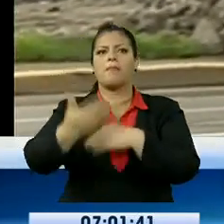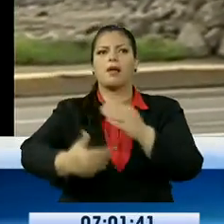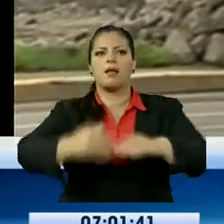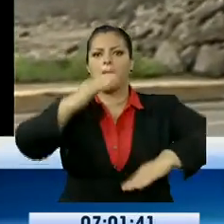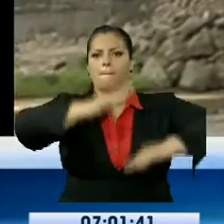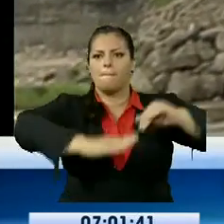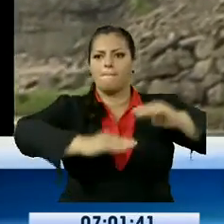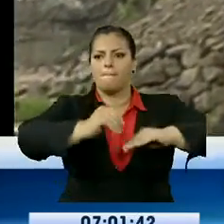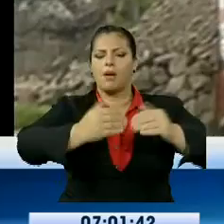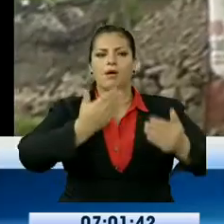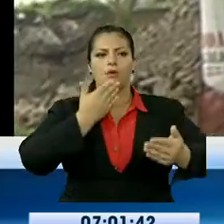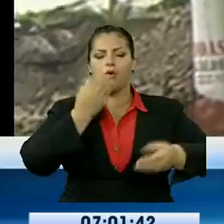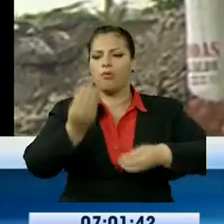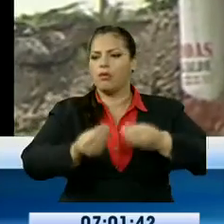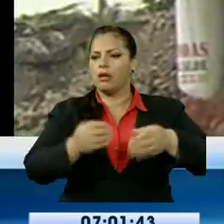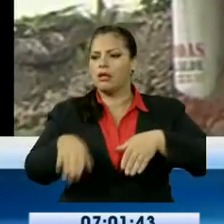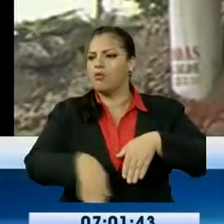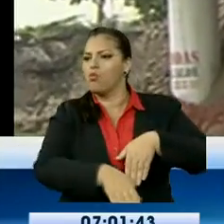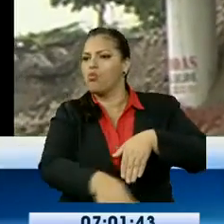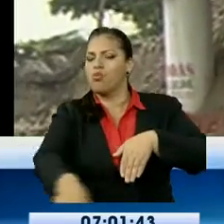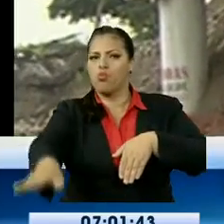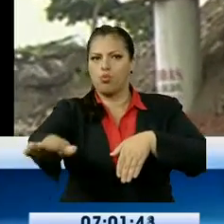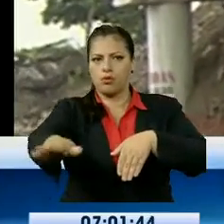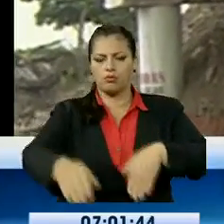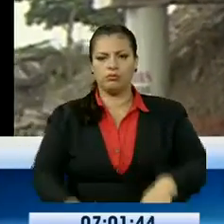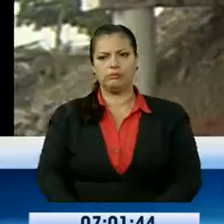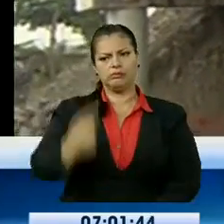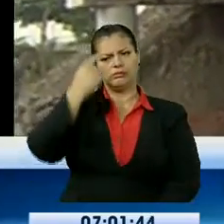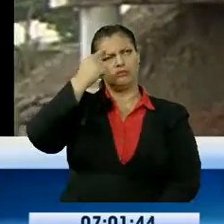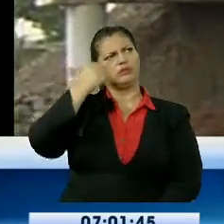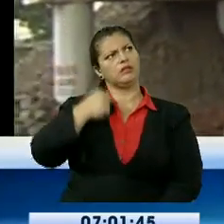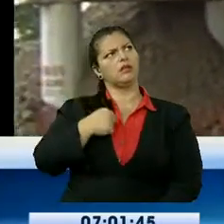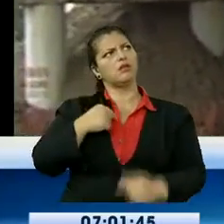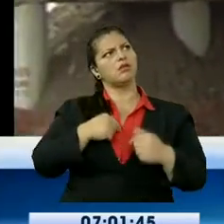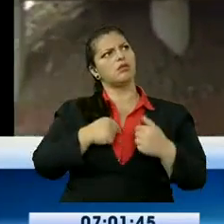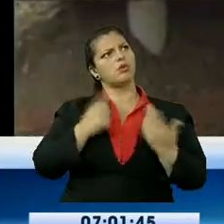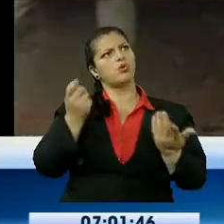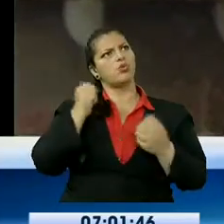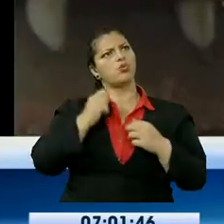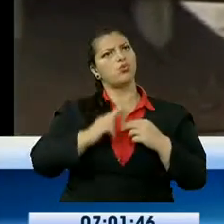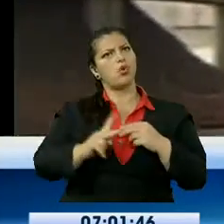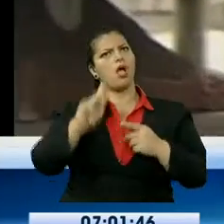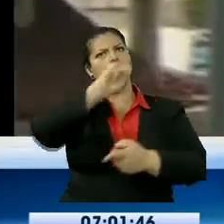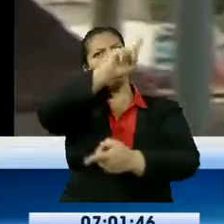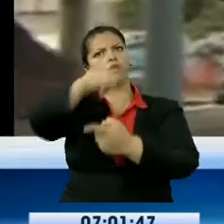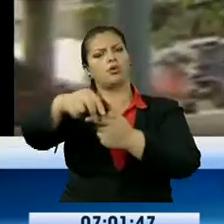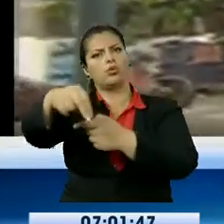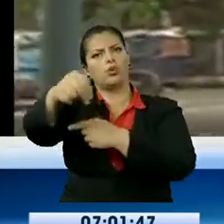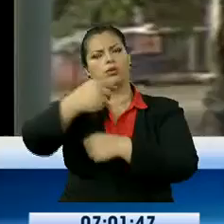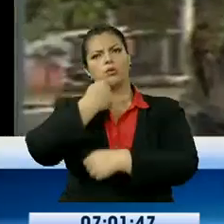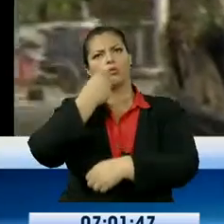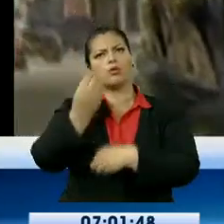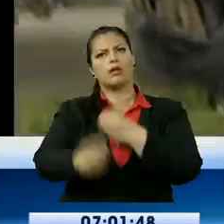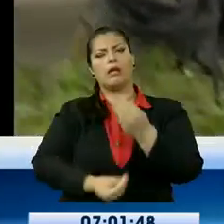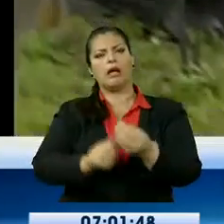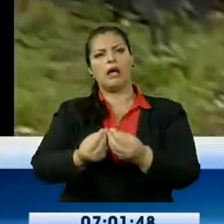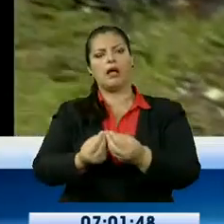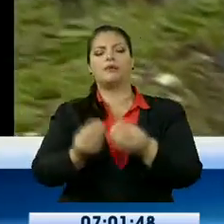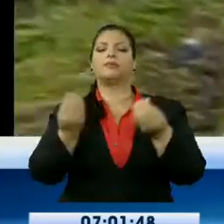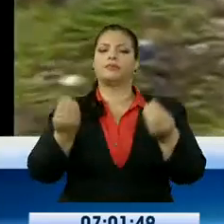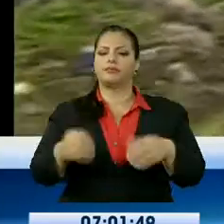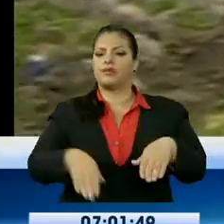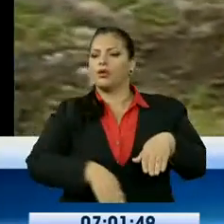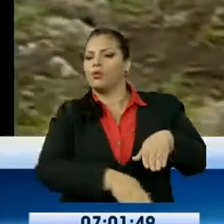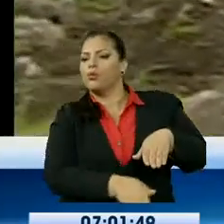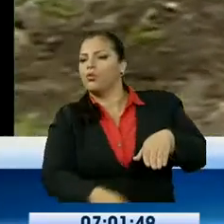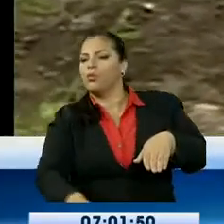vienen del sentido sur-norte se movilizan por la vía, por el desvío hacia la vía Durán-Tambo, toman la vía junto a la